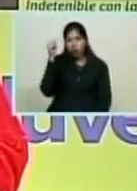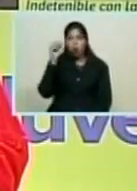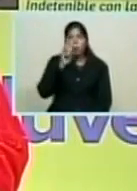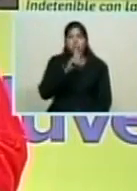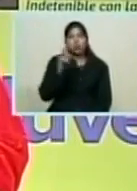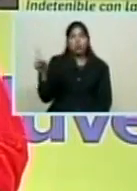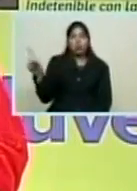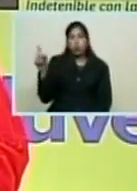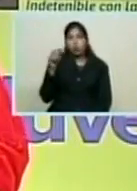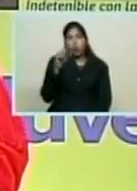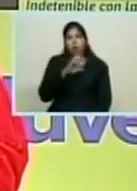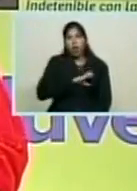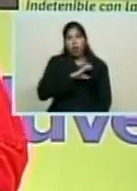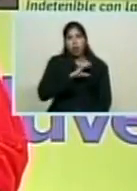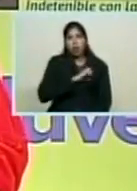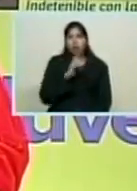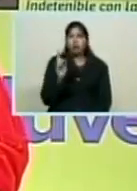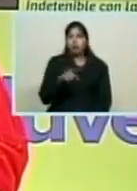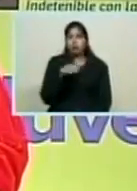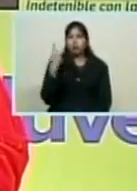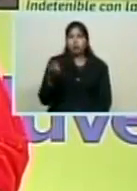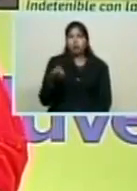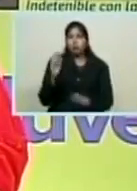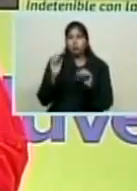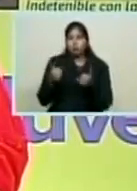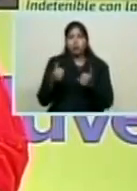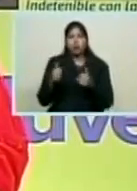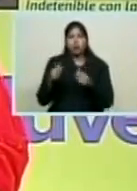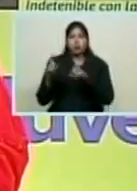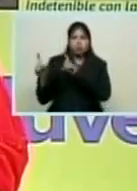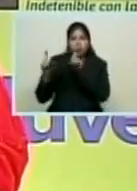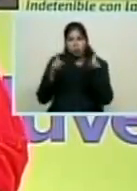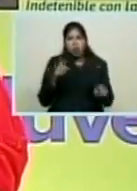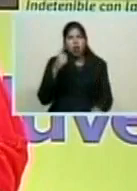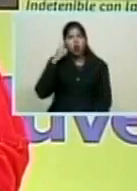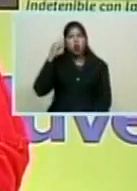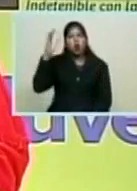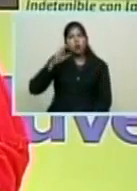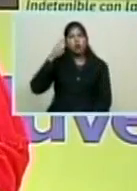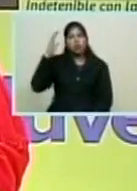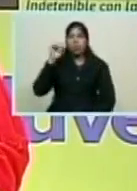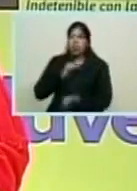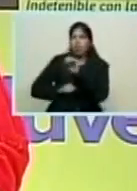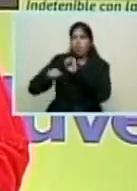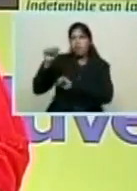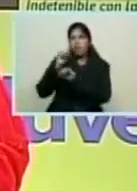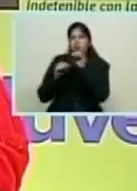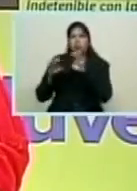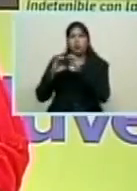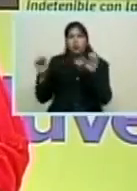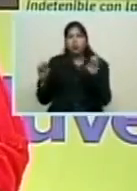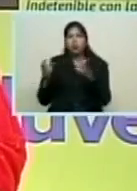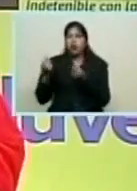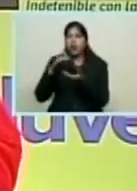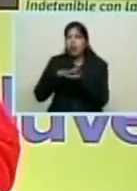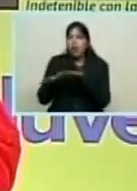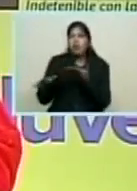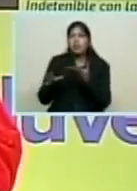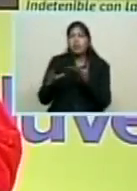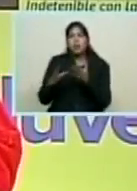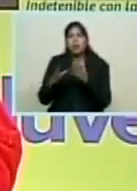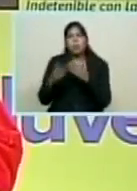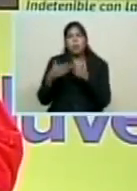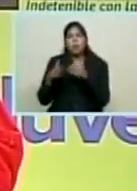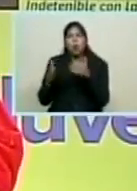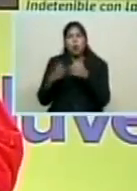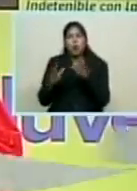iniciar la gran cruzada por la conciencia y la defensa de la educación pública, gratuita y de calidad